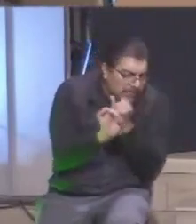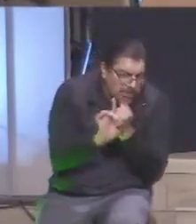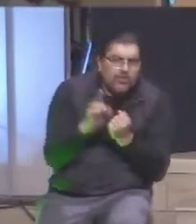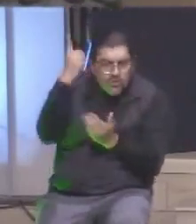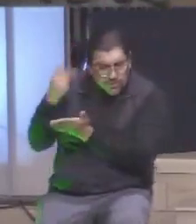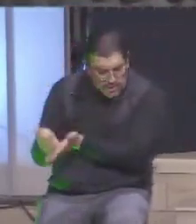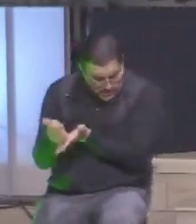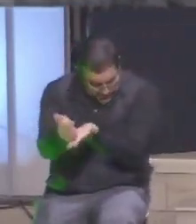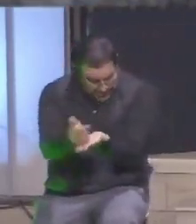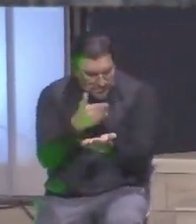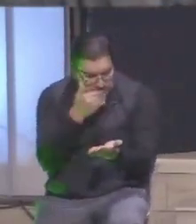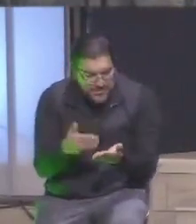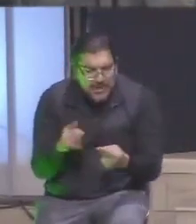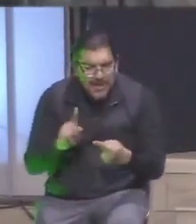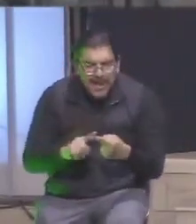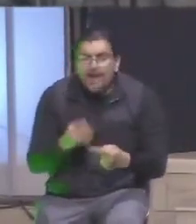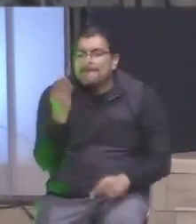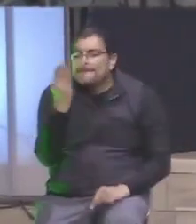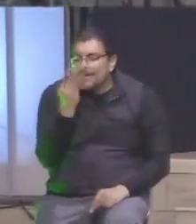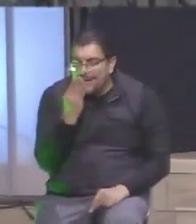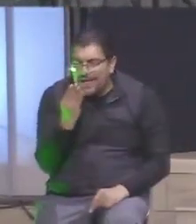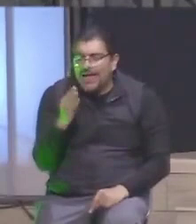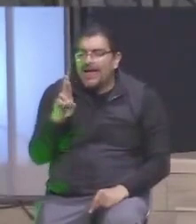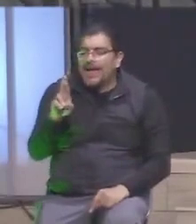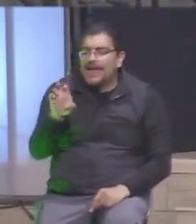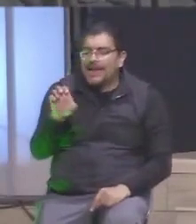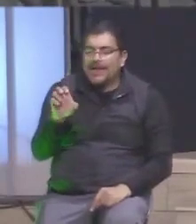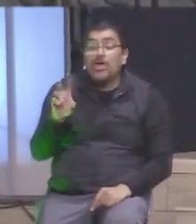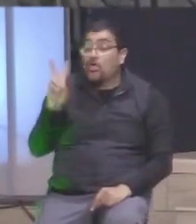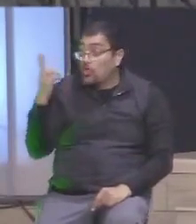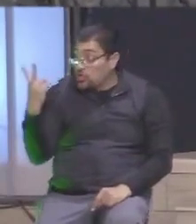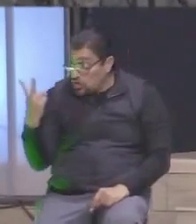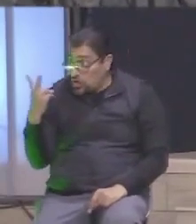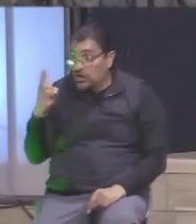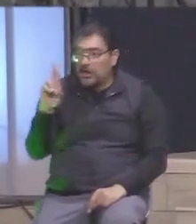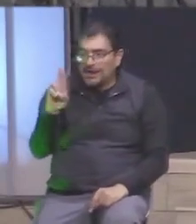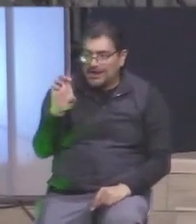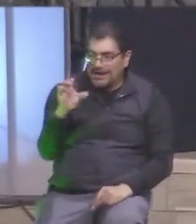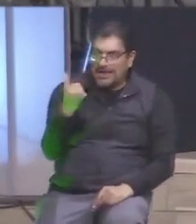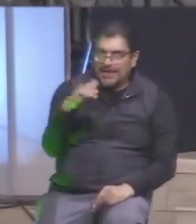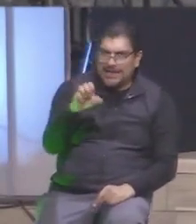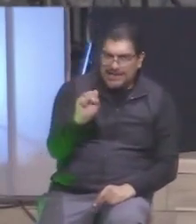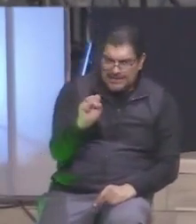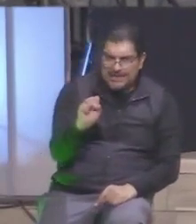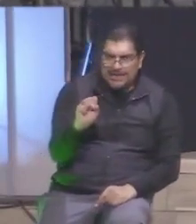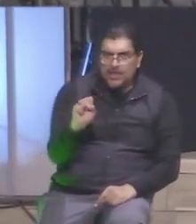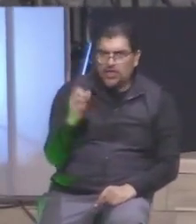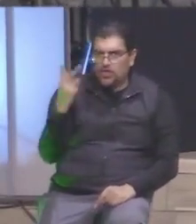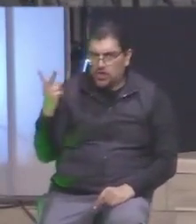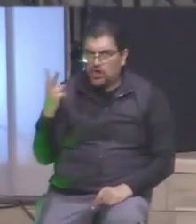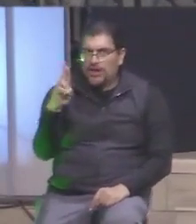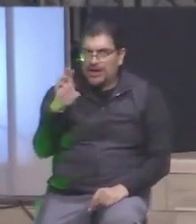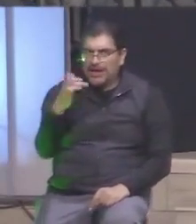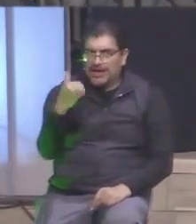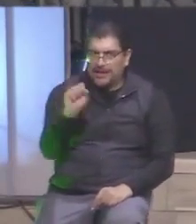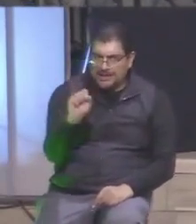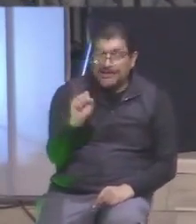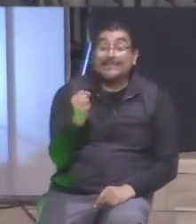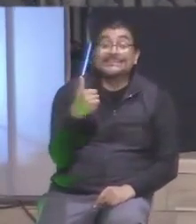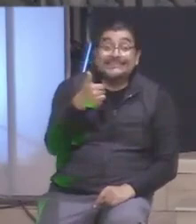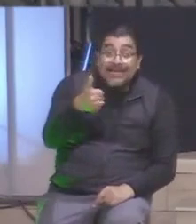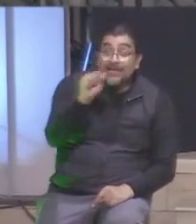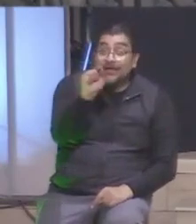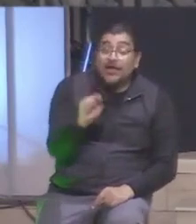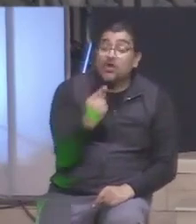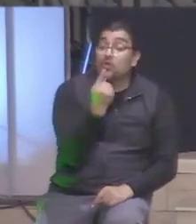a Segunda de Reyes capítulo 6 versos uno en adelante Segunda de Reyes capítulo 6